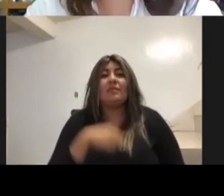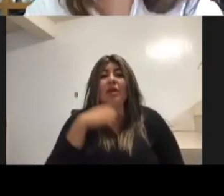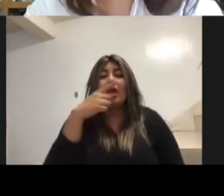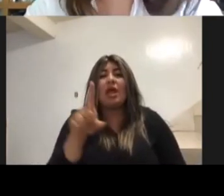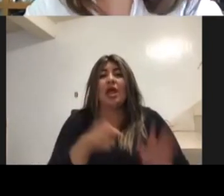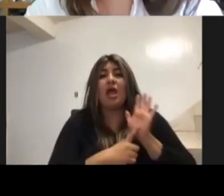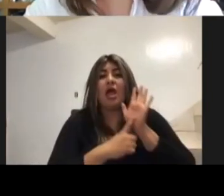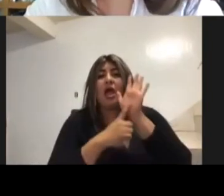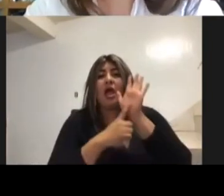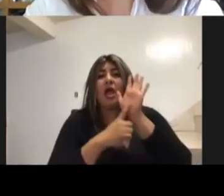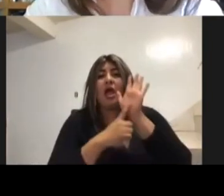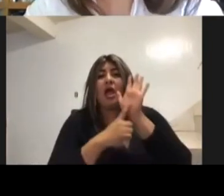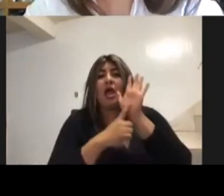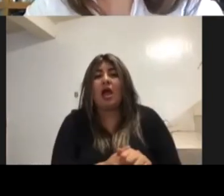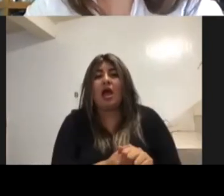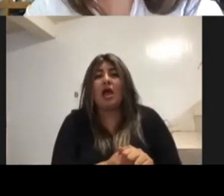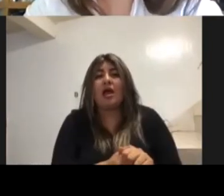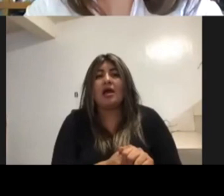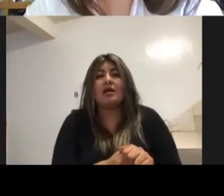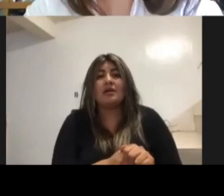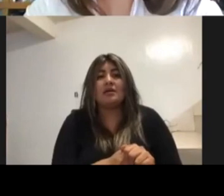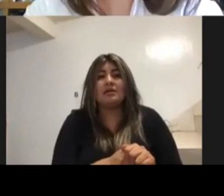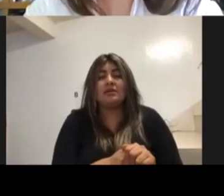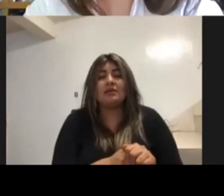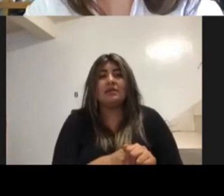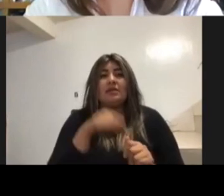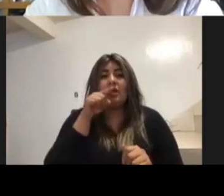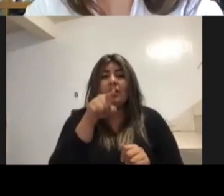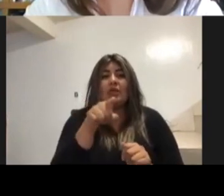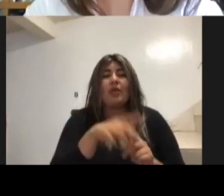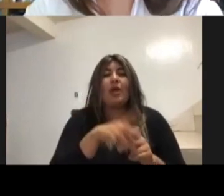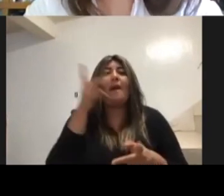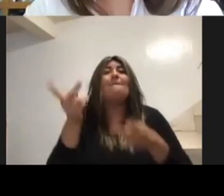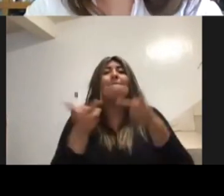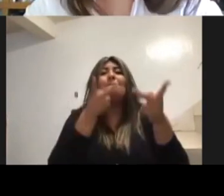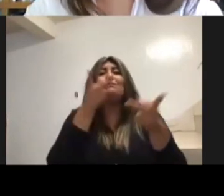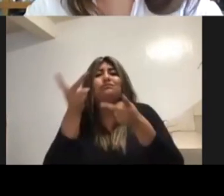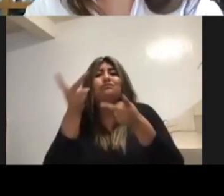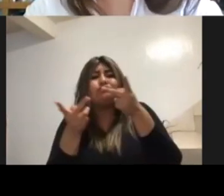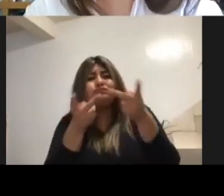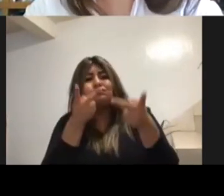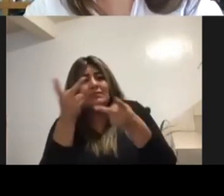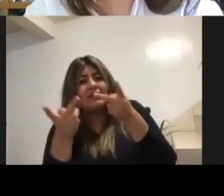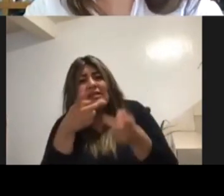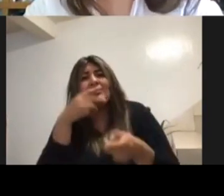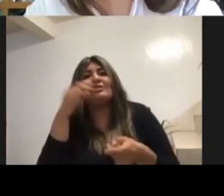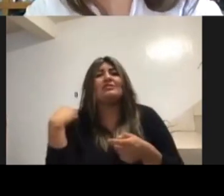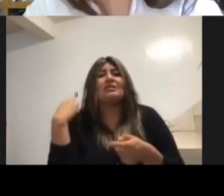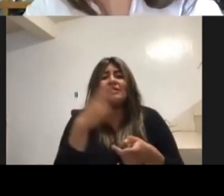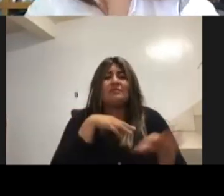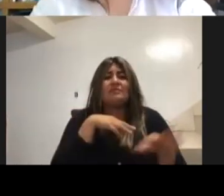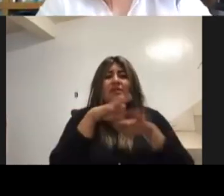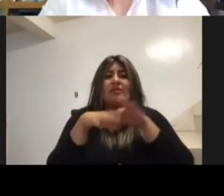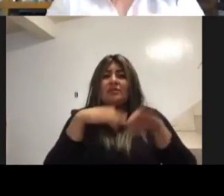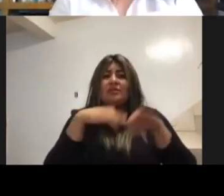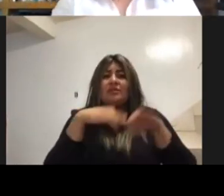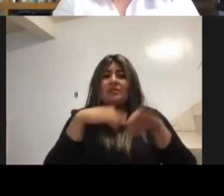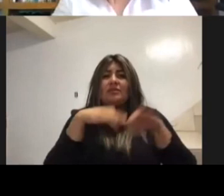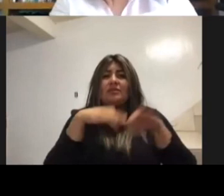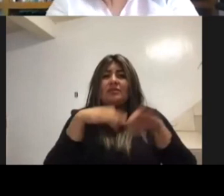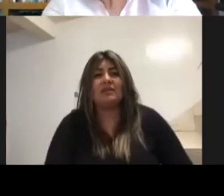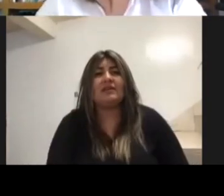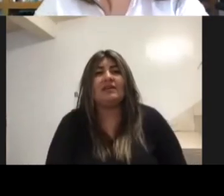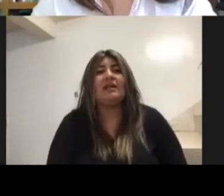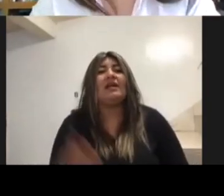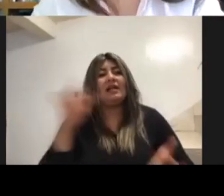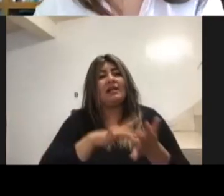otros panelistas, mientras tú hablas, preguntas que han llegado del público para después de tu intervención. Gracias, Gaby. Perfecto, gracias. Pues buenas